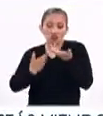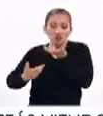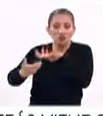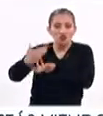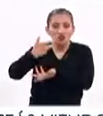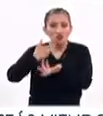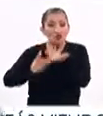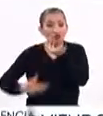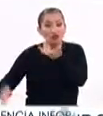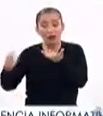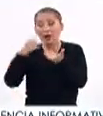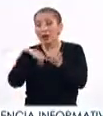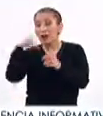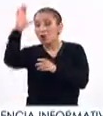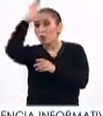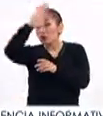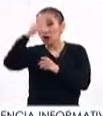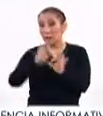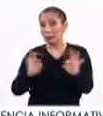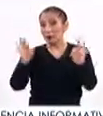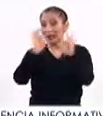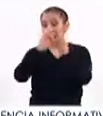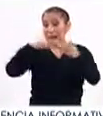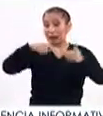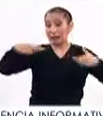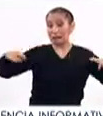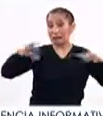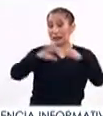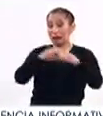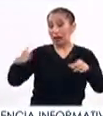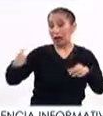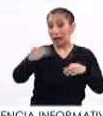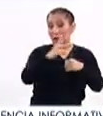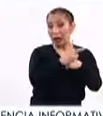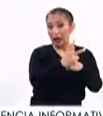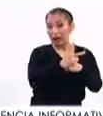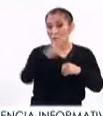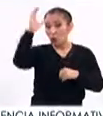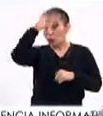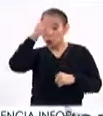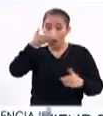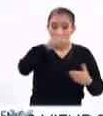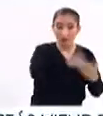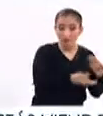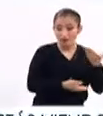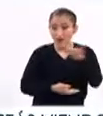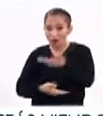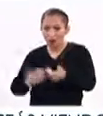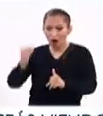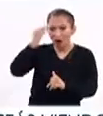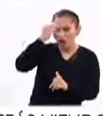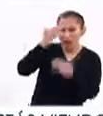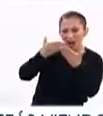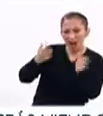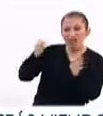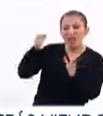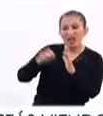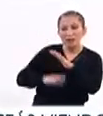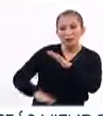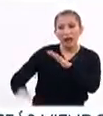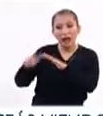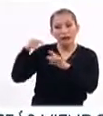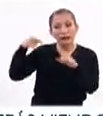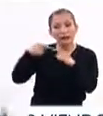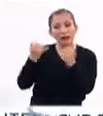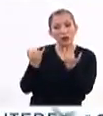cultural juega un rol de vital importancia en las relaciones internacionales. Los intercambios culturales permiten conocer y cimentar